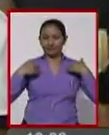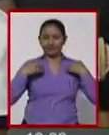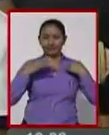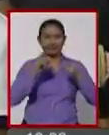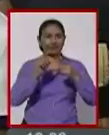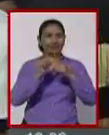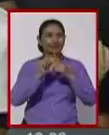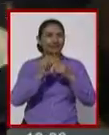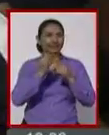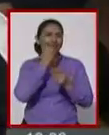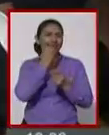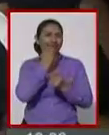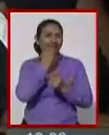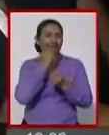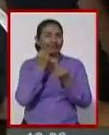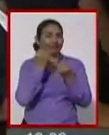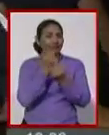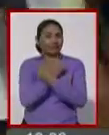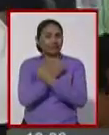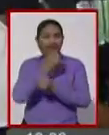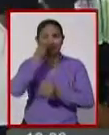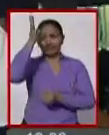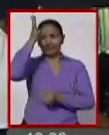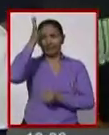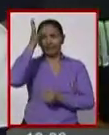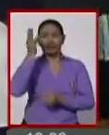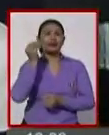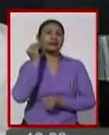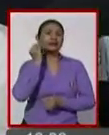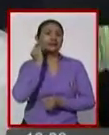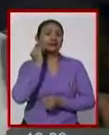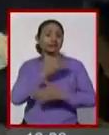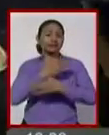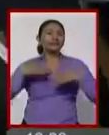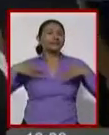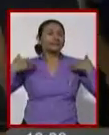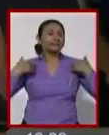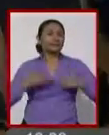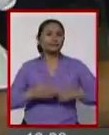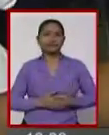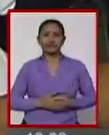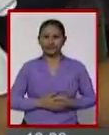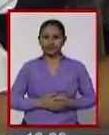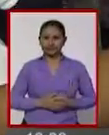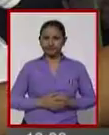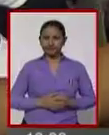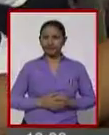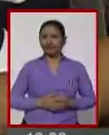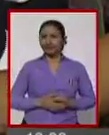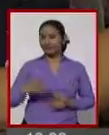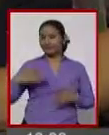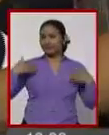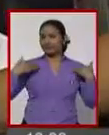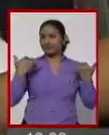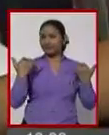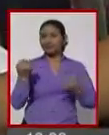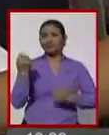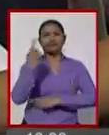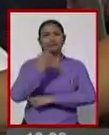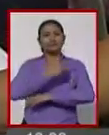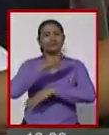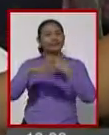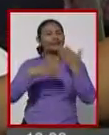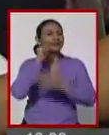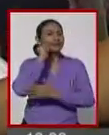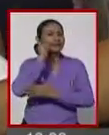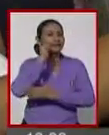¿Lo querés mucho tu papá? Sí. ¿Por qué no le das un besito y lo felicitas? Bueno, me siento feliz hoy día, todos los